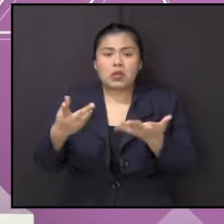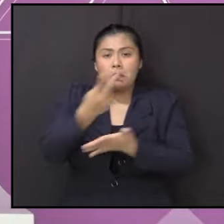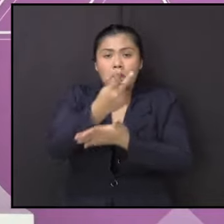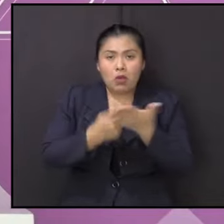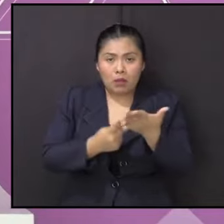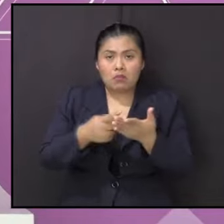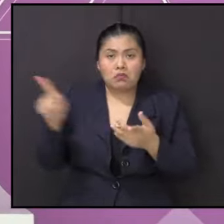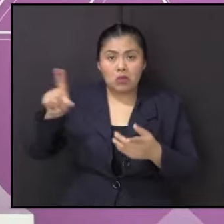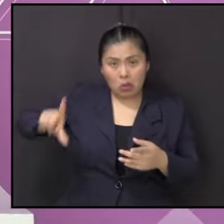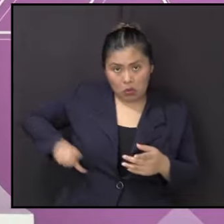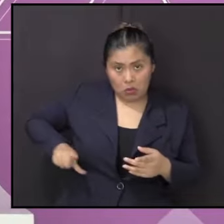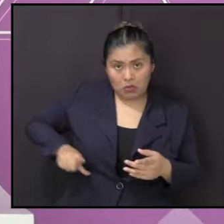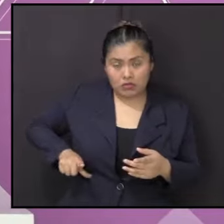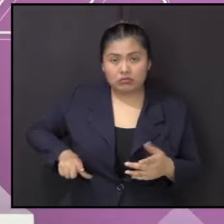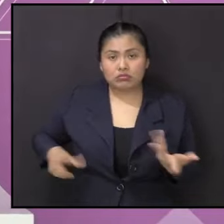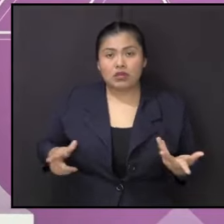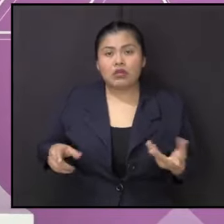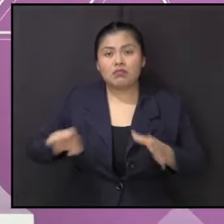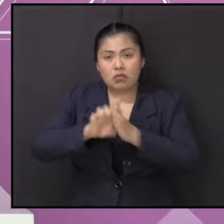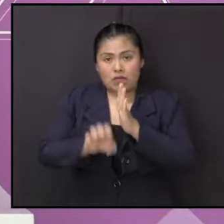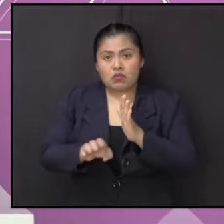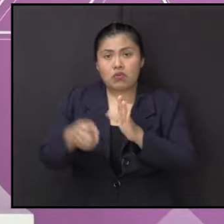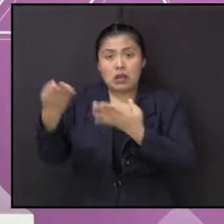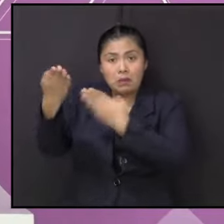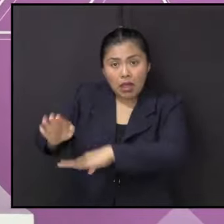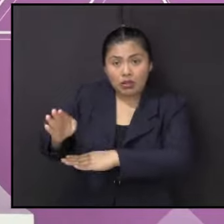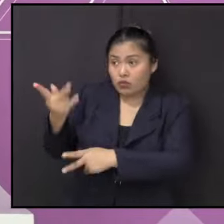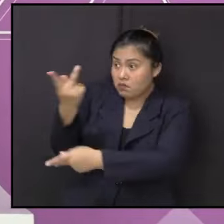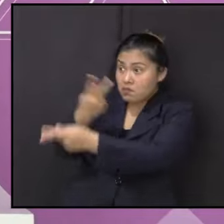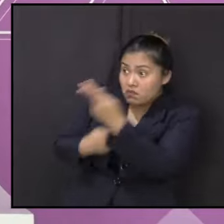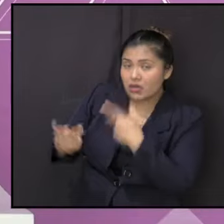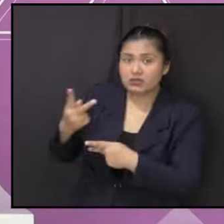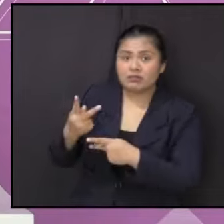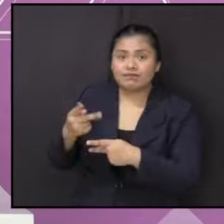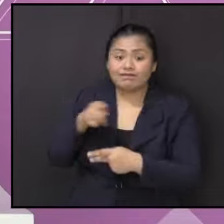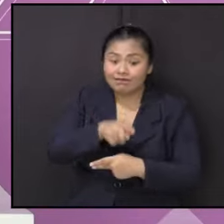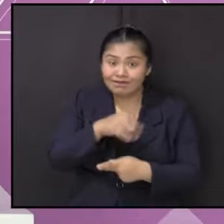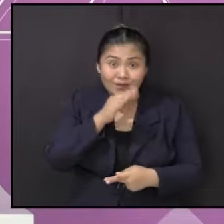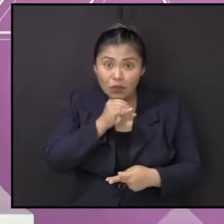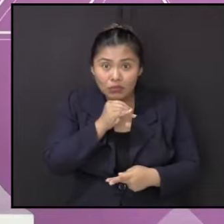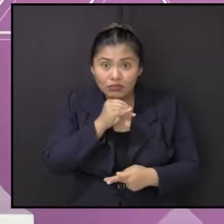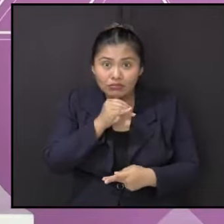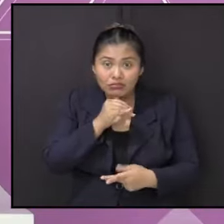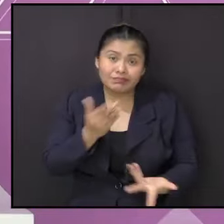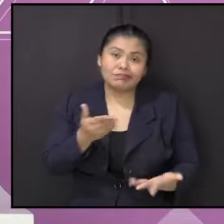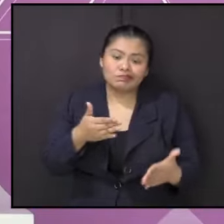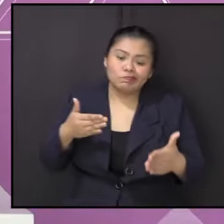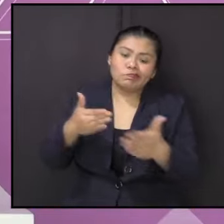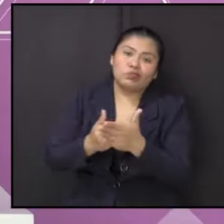pueden de alguna manera permitirles préstamos bancarios, pues definitivamente ellos se van a la quiebra.